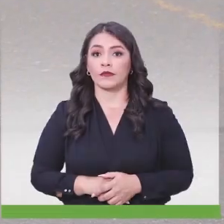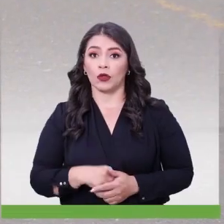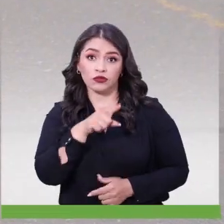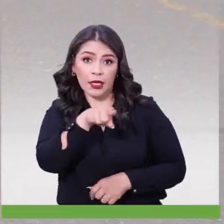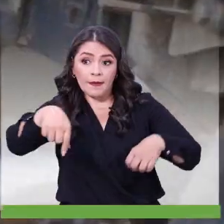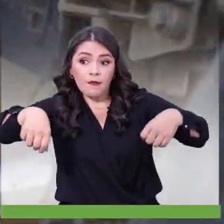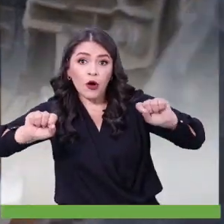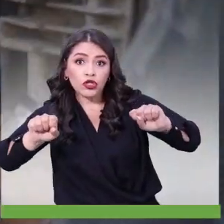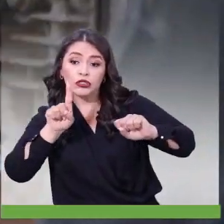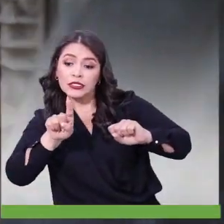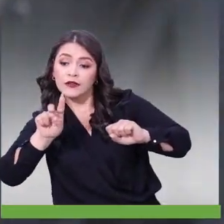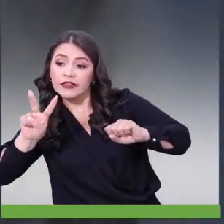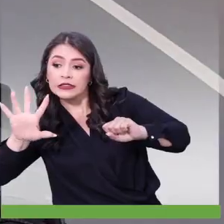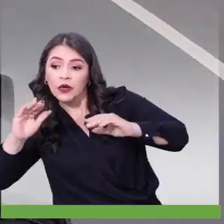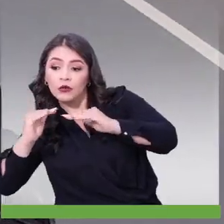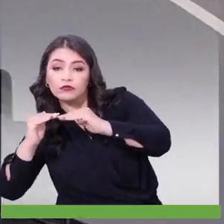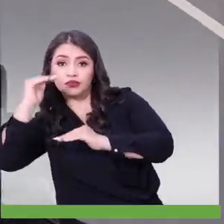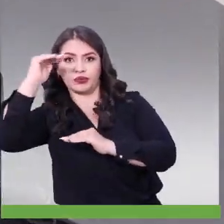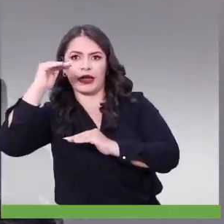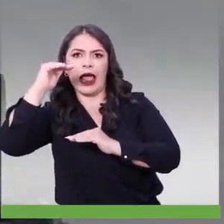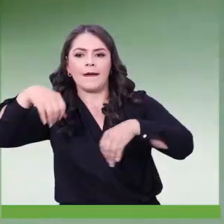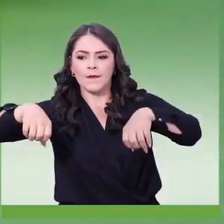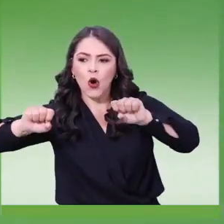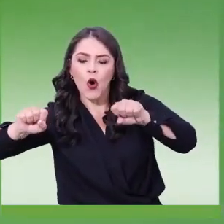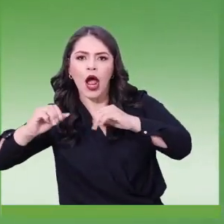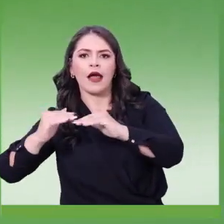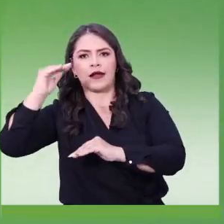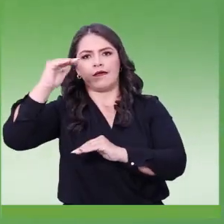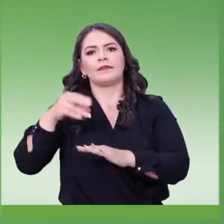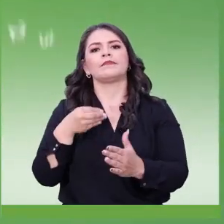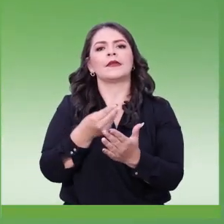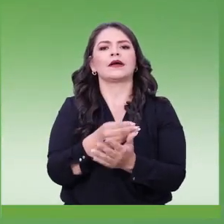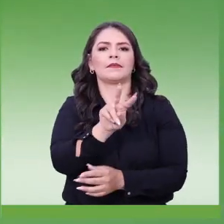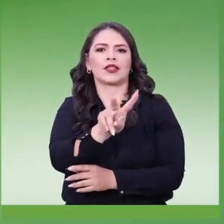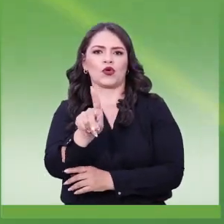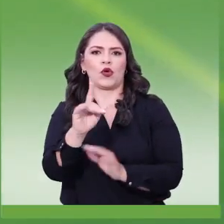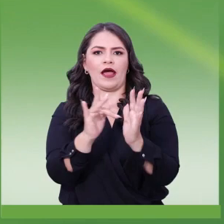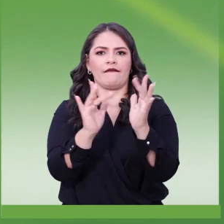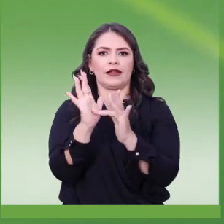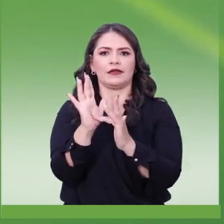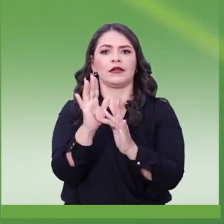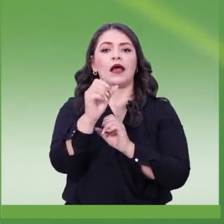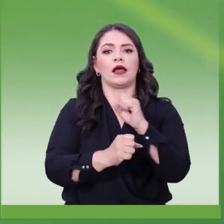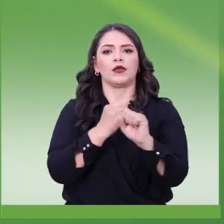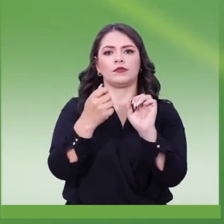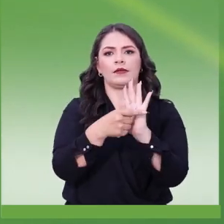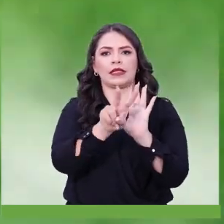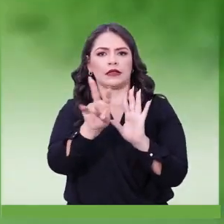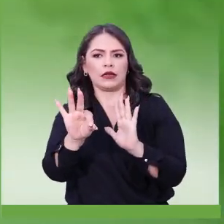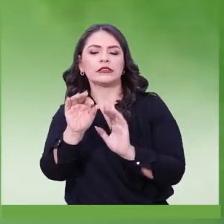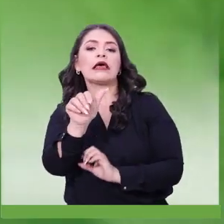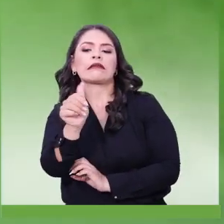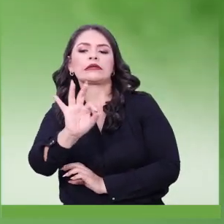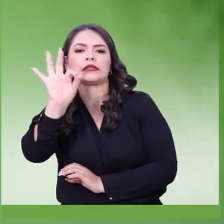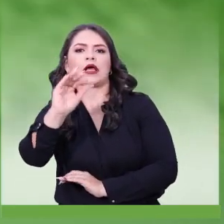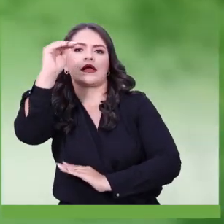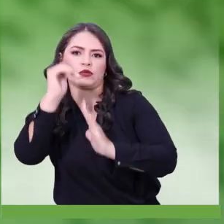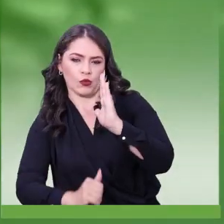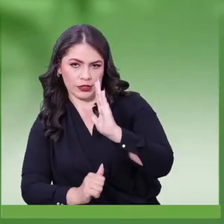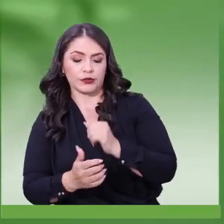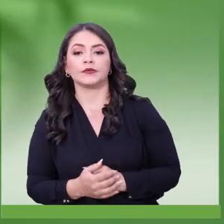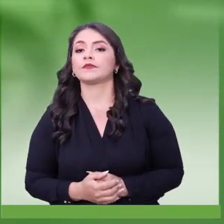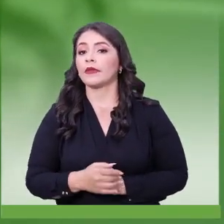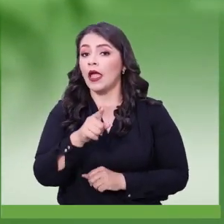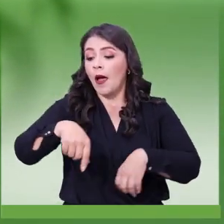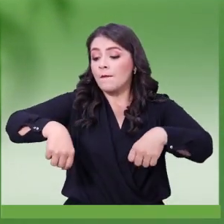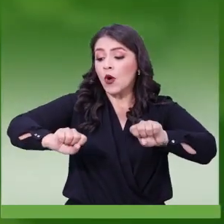Si tienes una moto con un cilindraje mayor a 125 centímetros cúbicos, paga tu impuesto vehicular hasta el 21 de abril de 2023 con el 10%